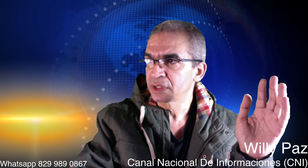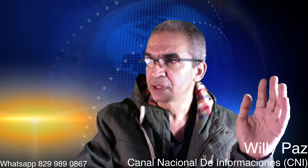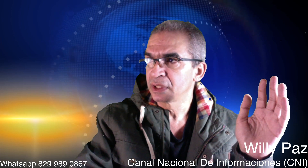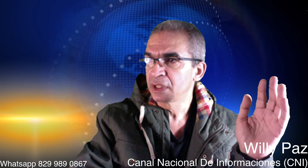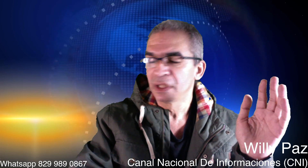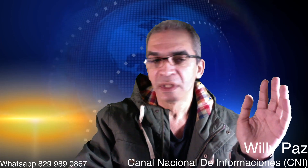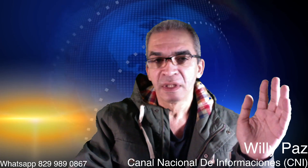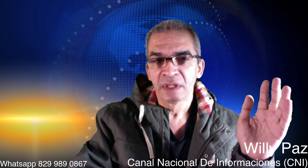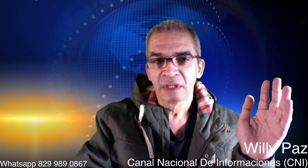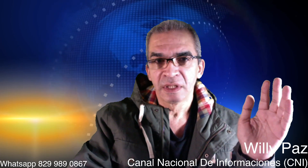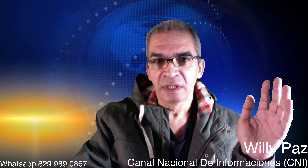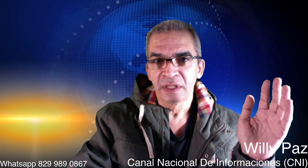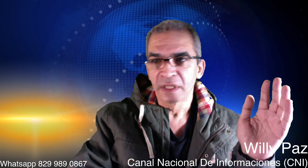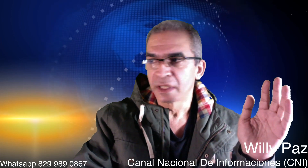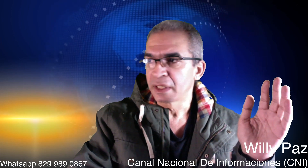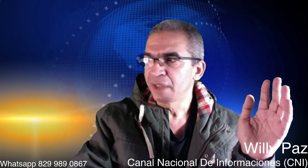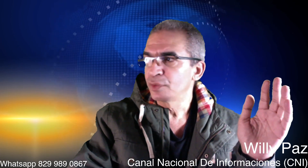defensores